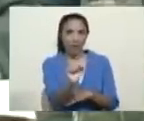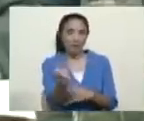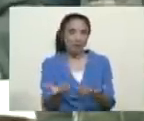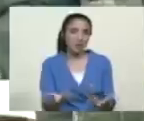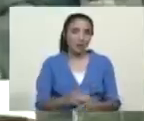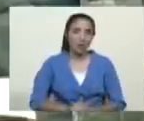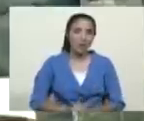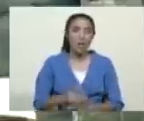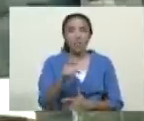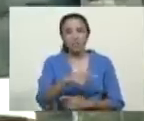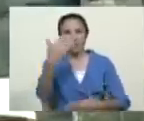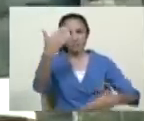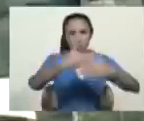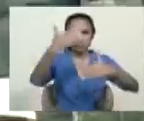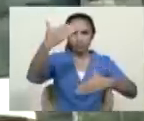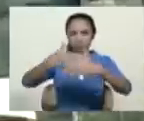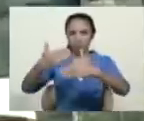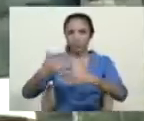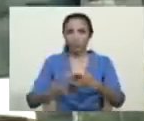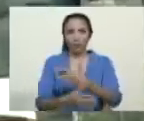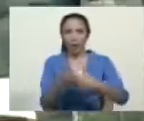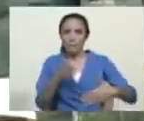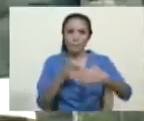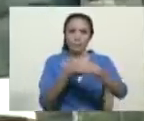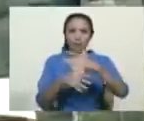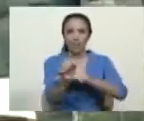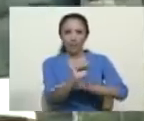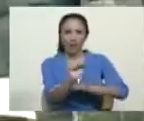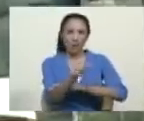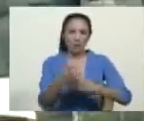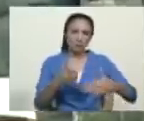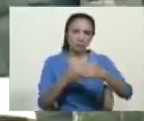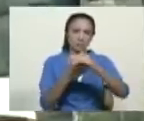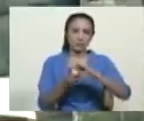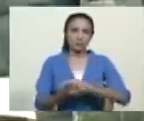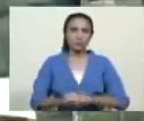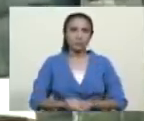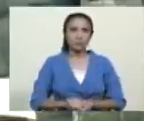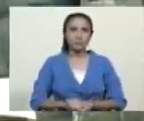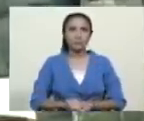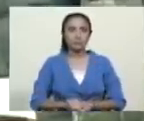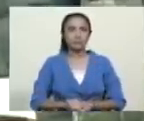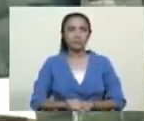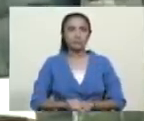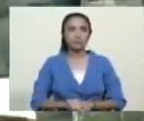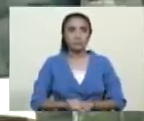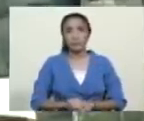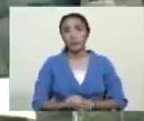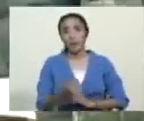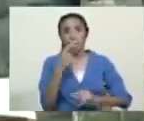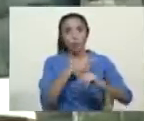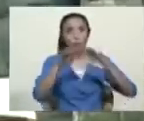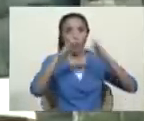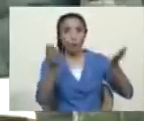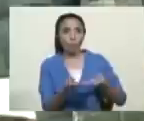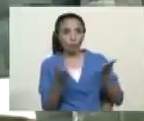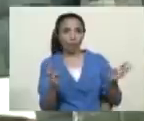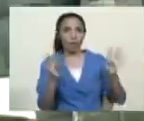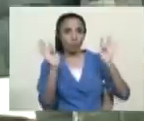que trataron de atravesar el bloqueo. Esto ha sido visto en todo el